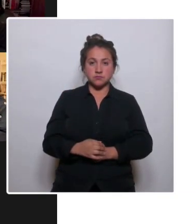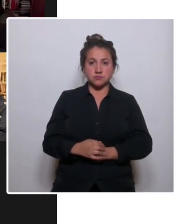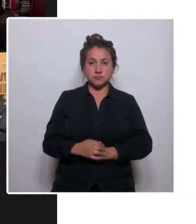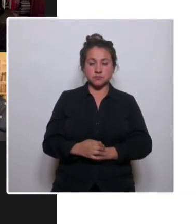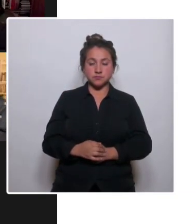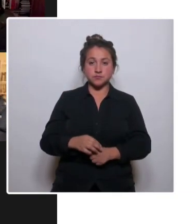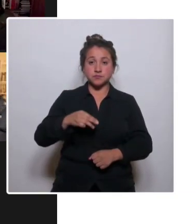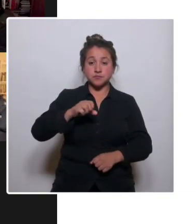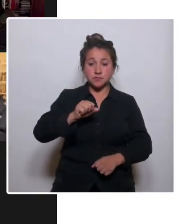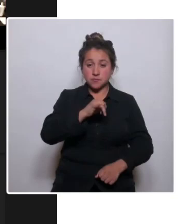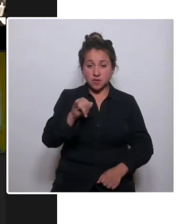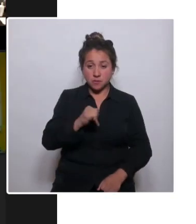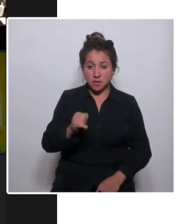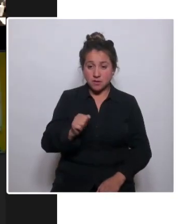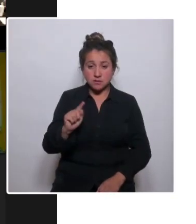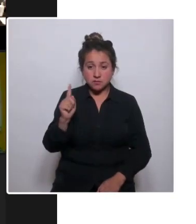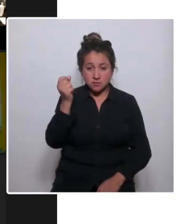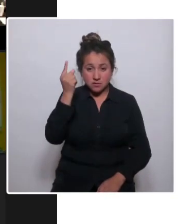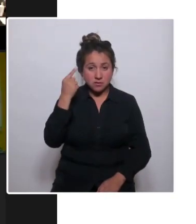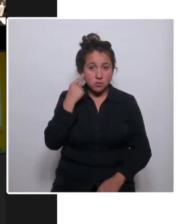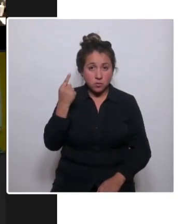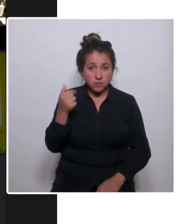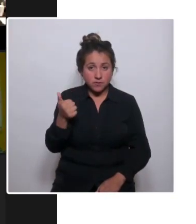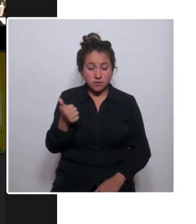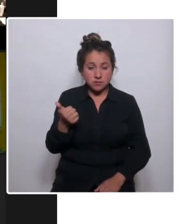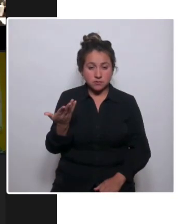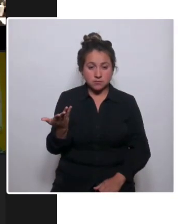Señor De La Maza, no se le entendió.